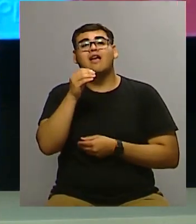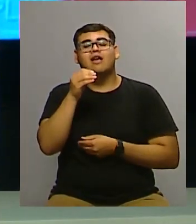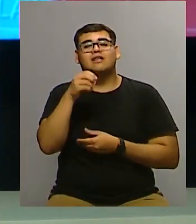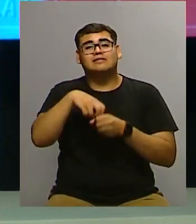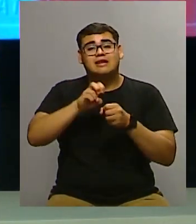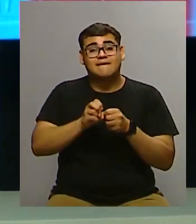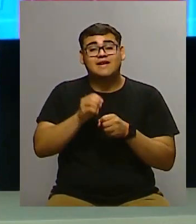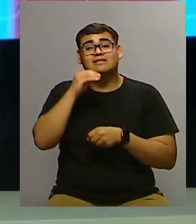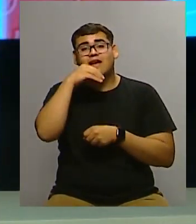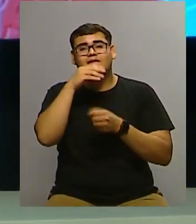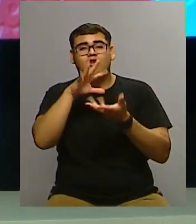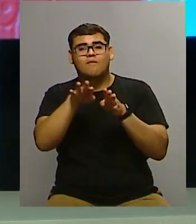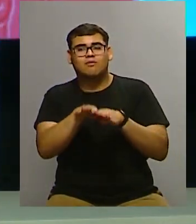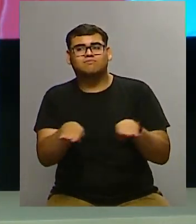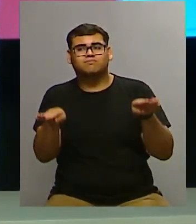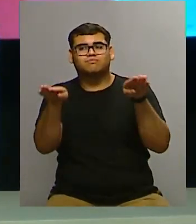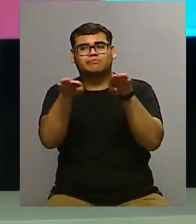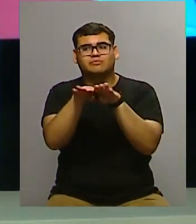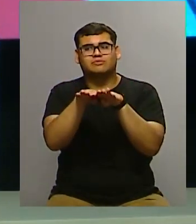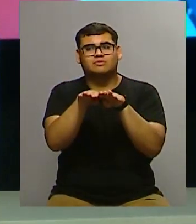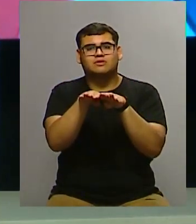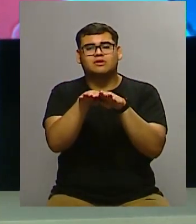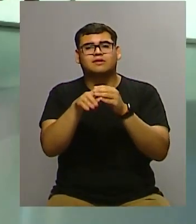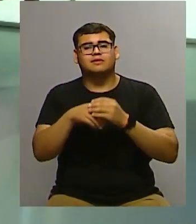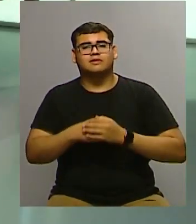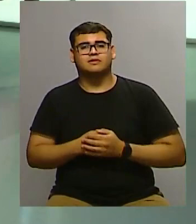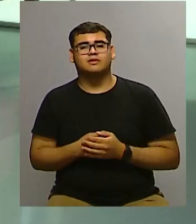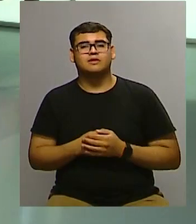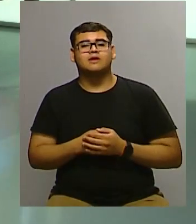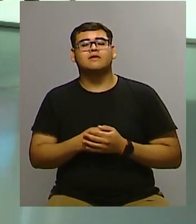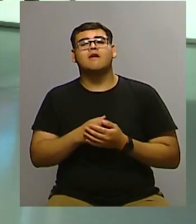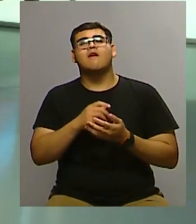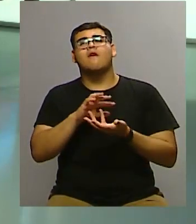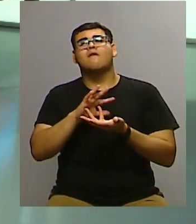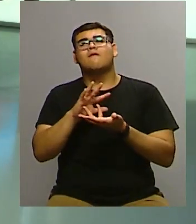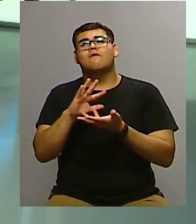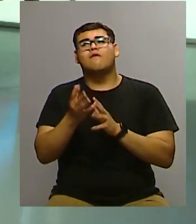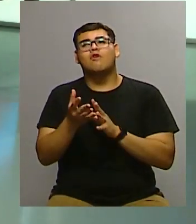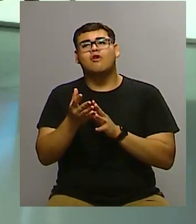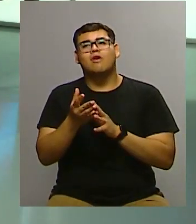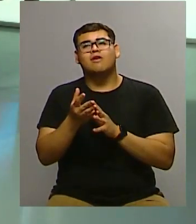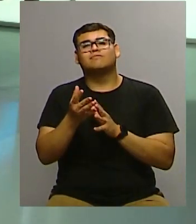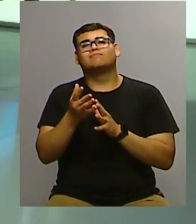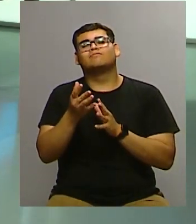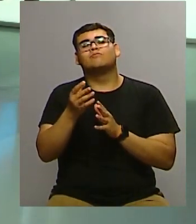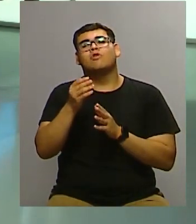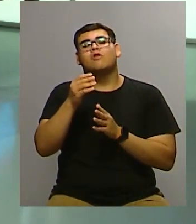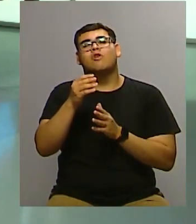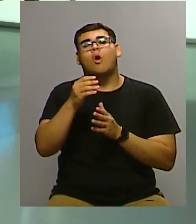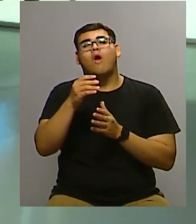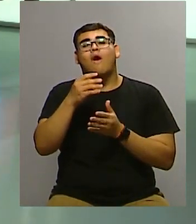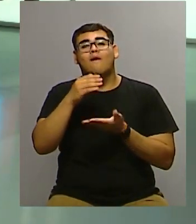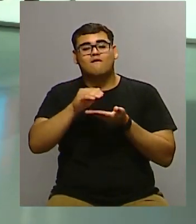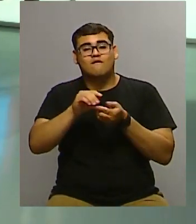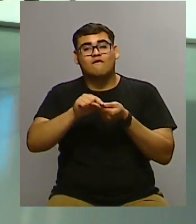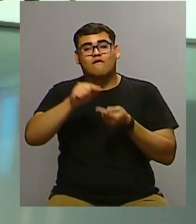es los growlers. Los growlers son unos envases que se usan mucho para la recarga. Botellones. Los botellones que se usan